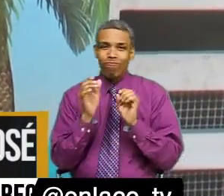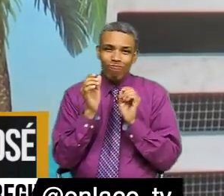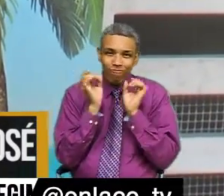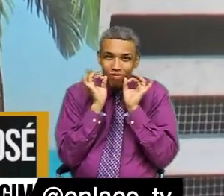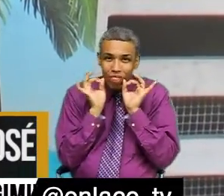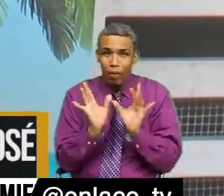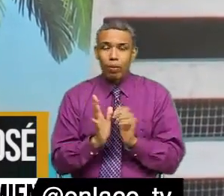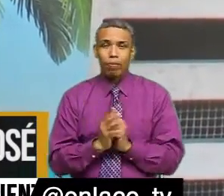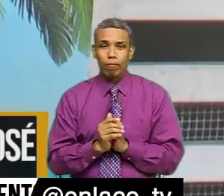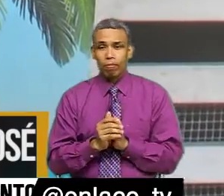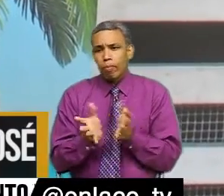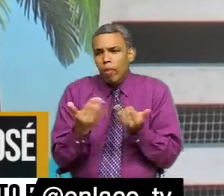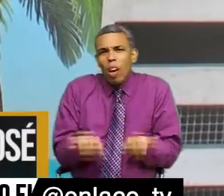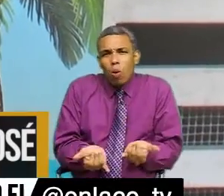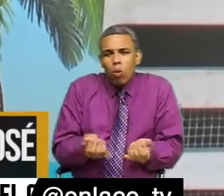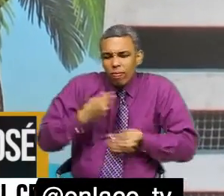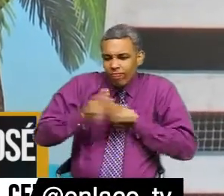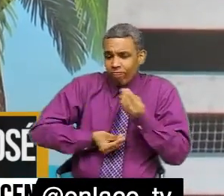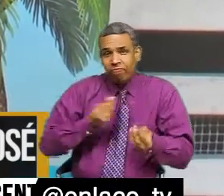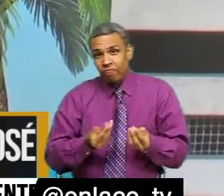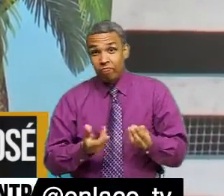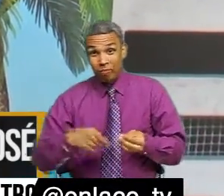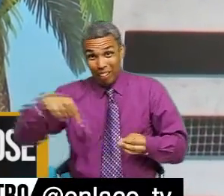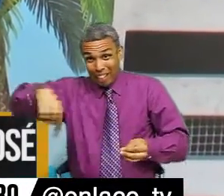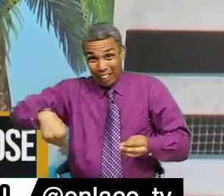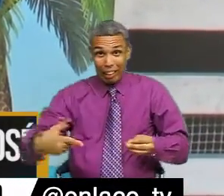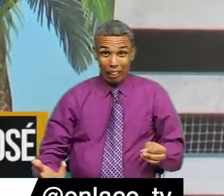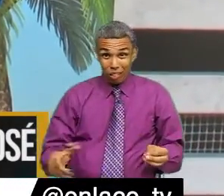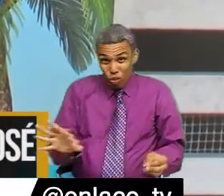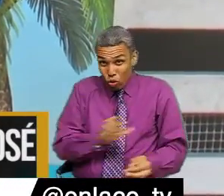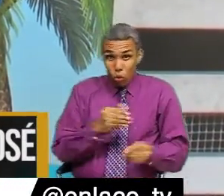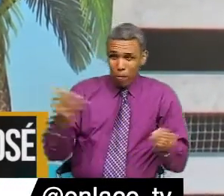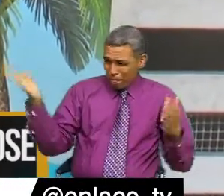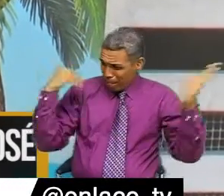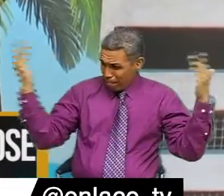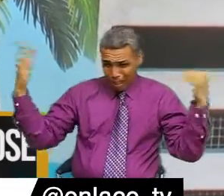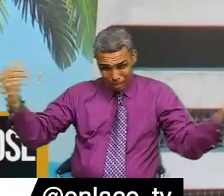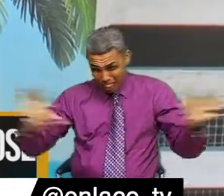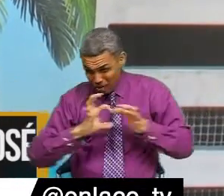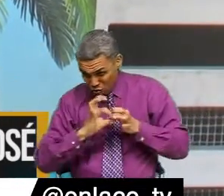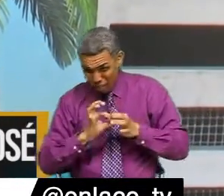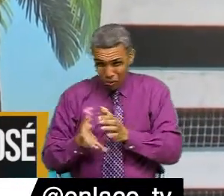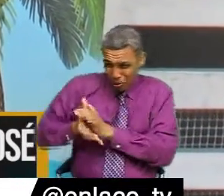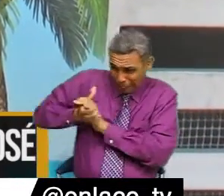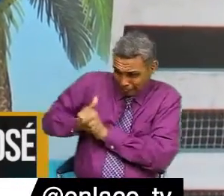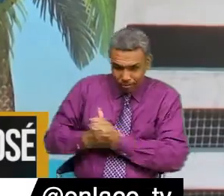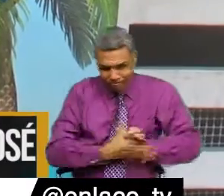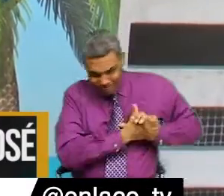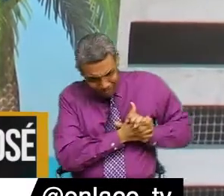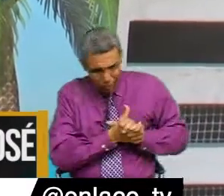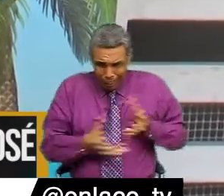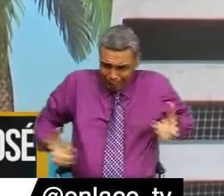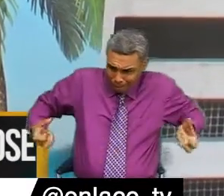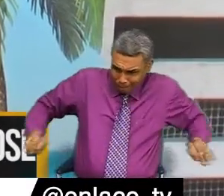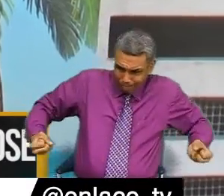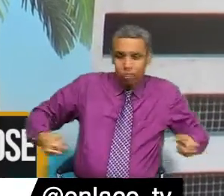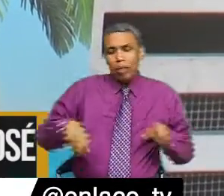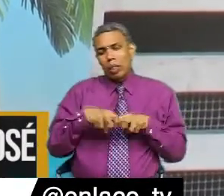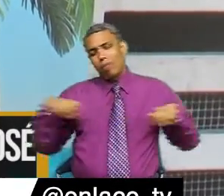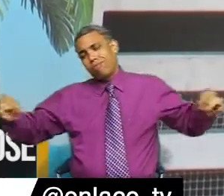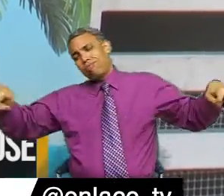lugar una cadena de oración, una fuerte cadena de oración por la recuperación de este bebé, de Juan José Puentes Ortega, que